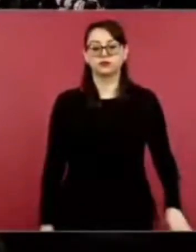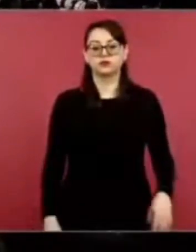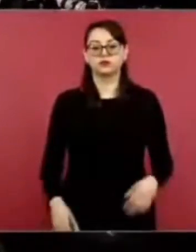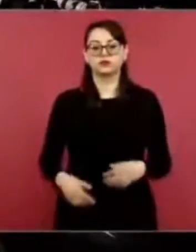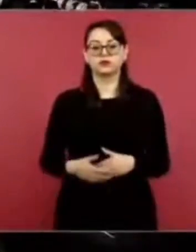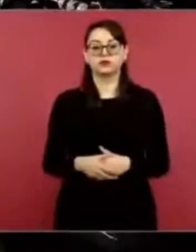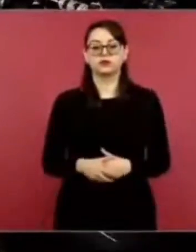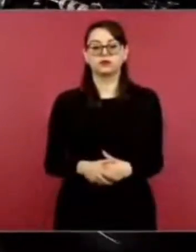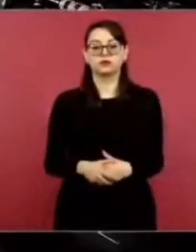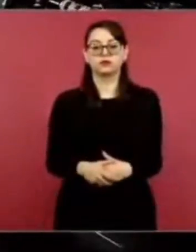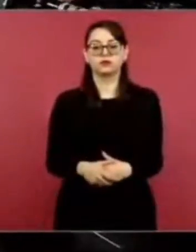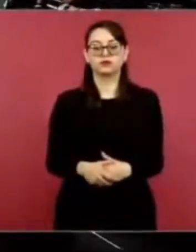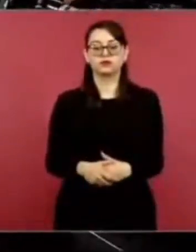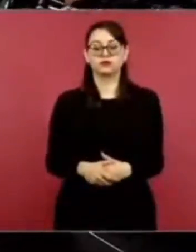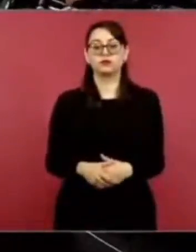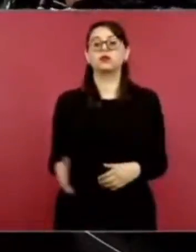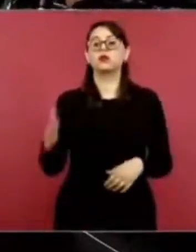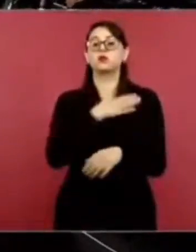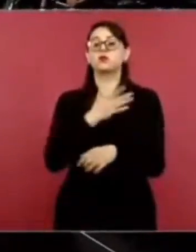Buenos días.